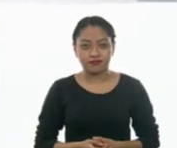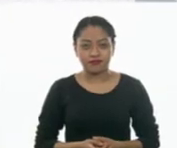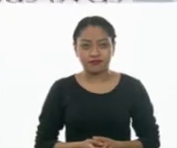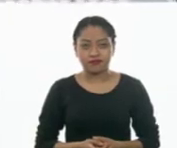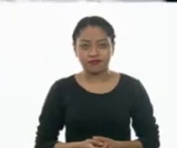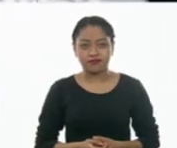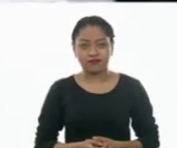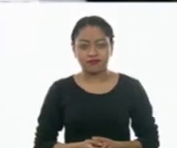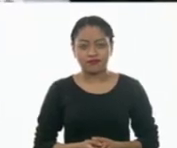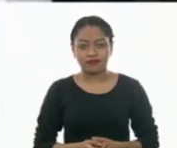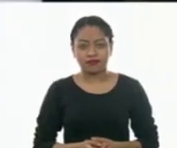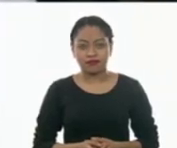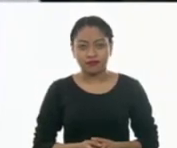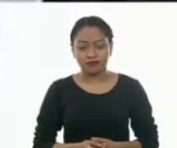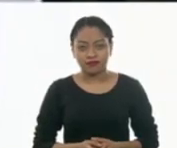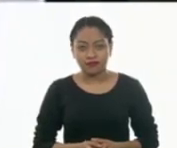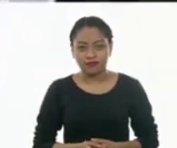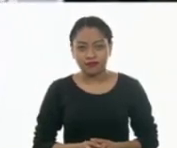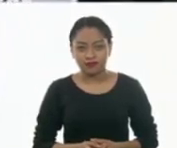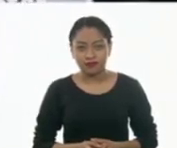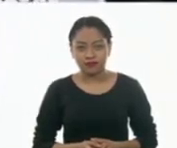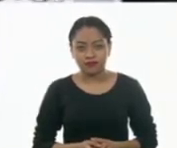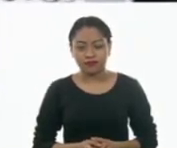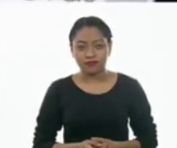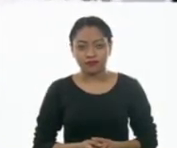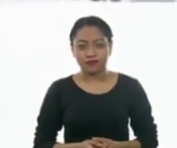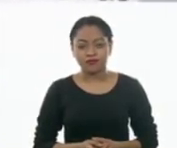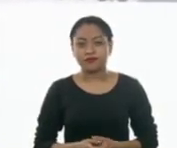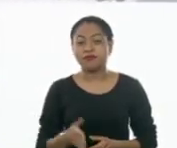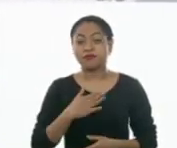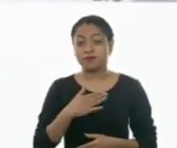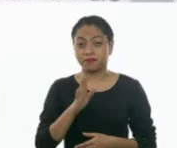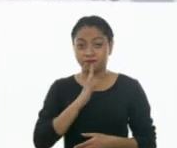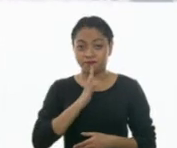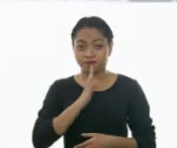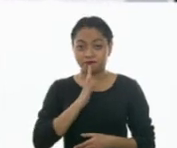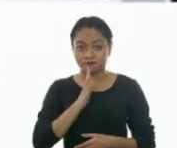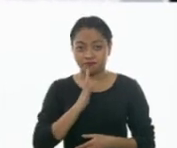Las uvas. Mamá.